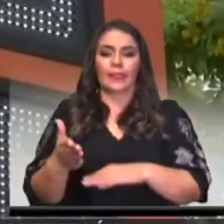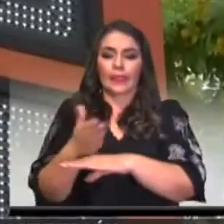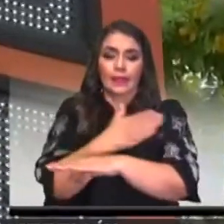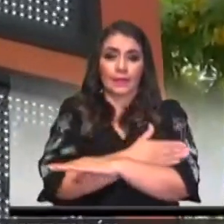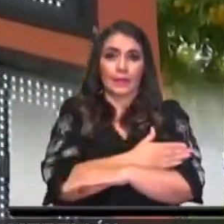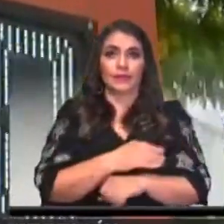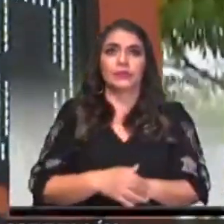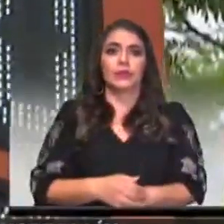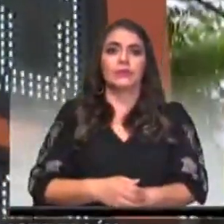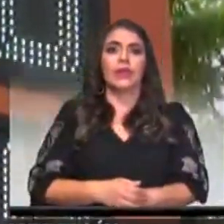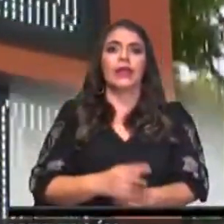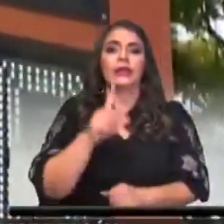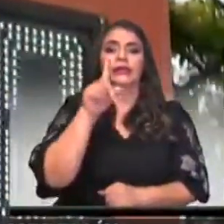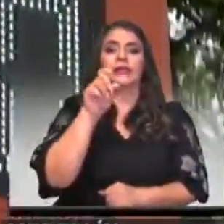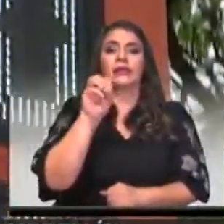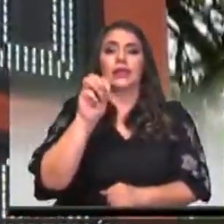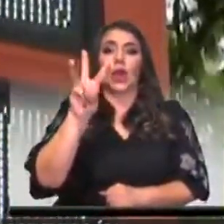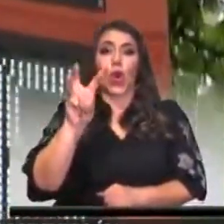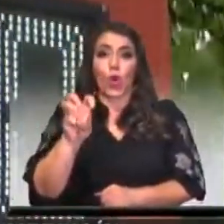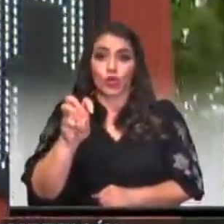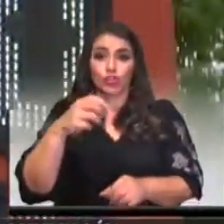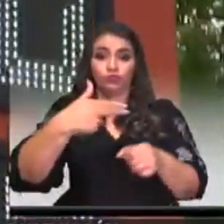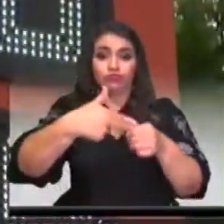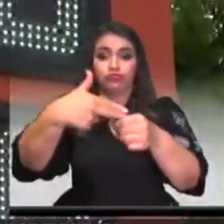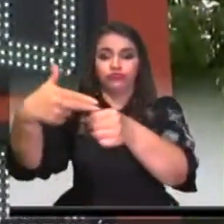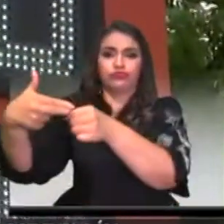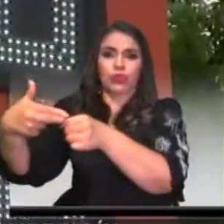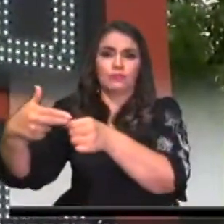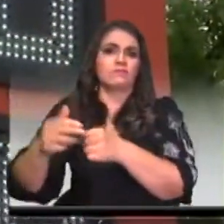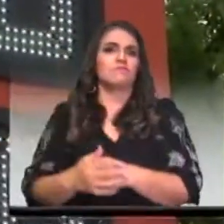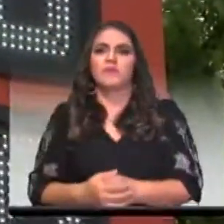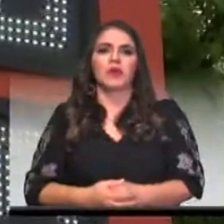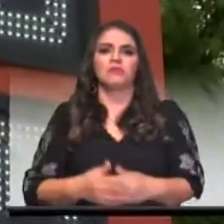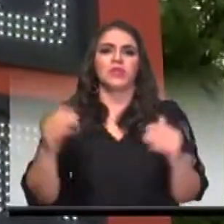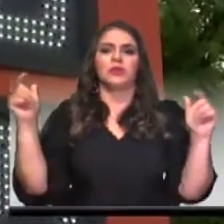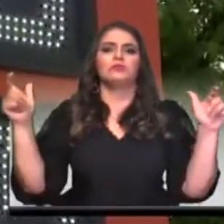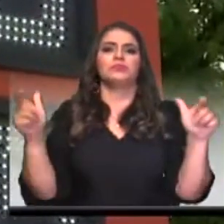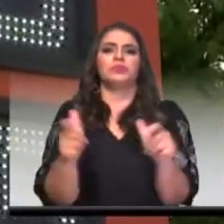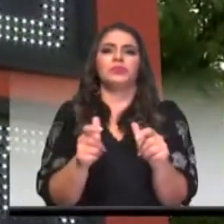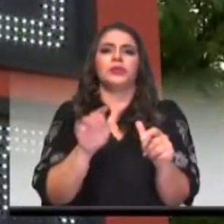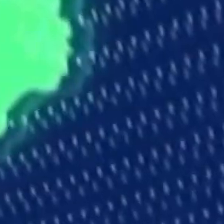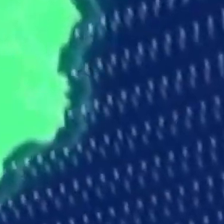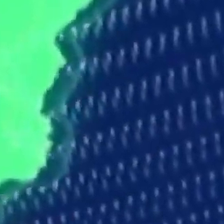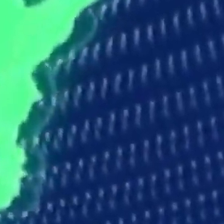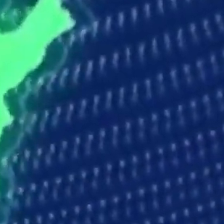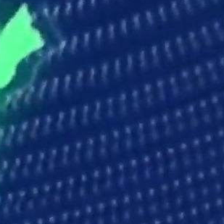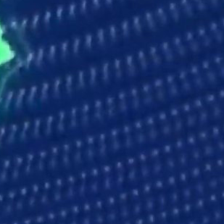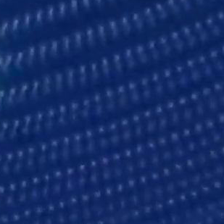en servicio 608 estaciones de gasolina a solo 592.